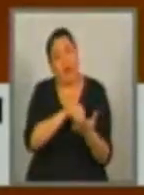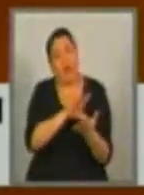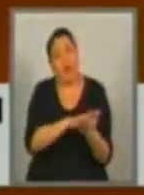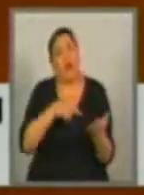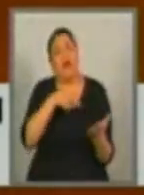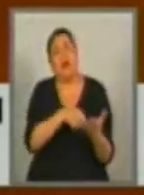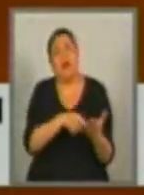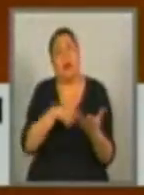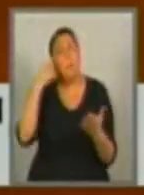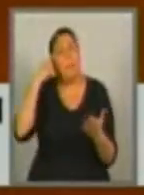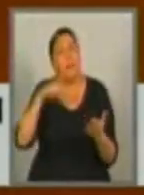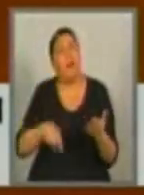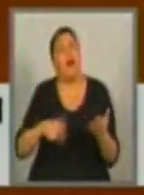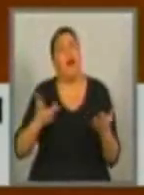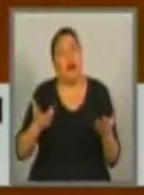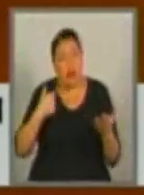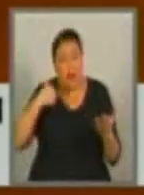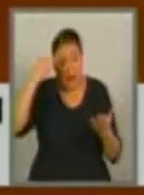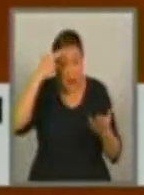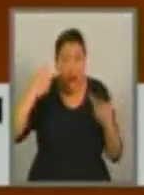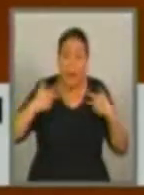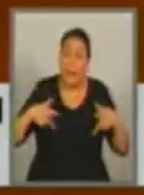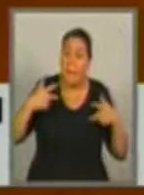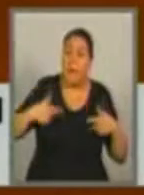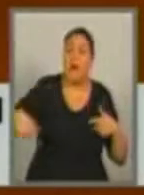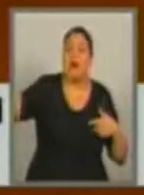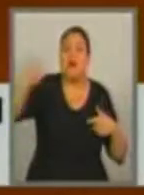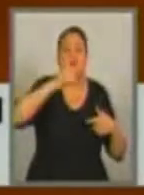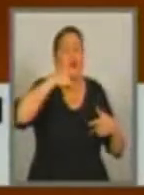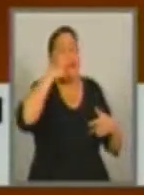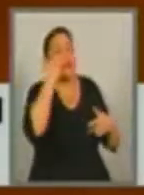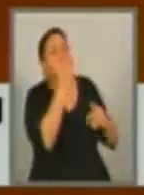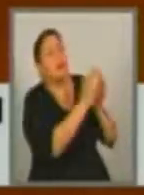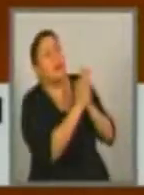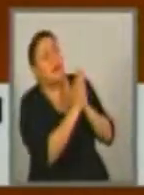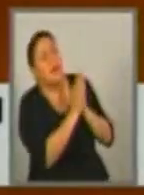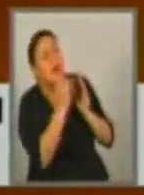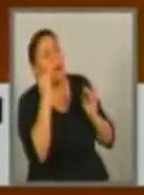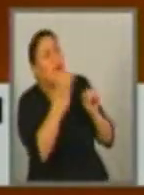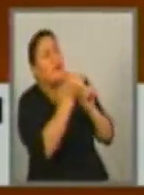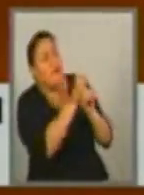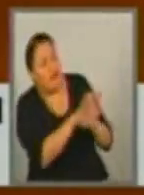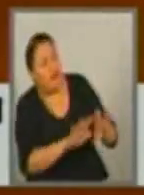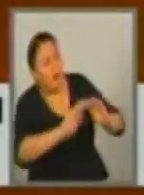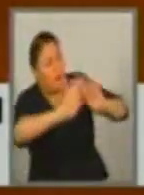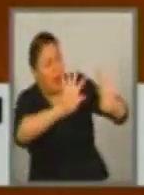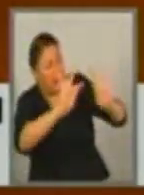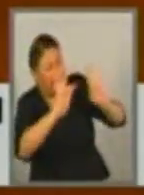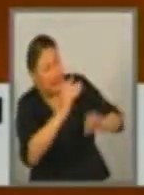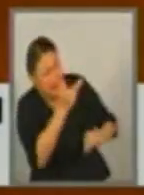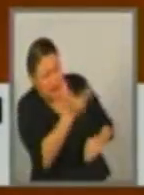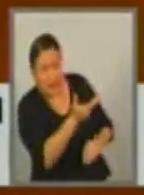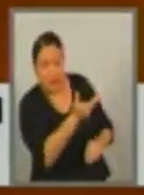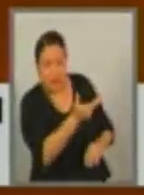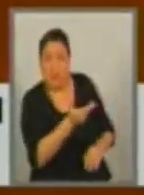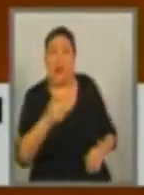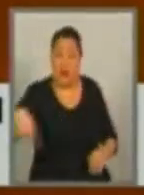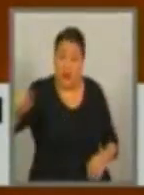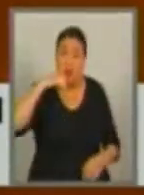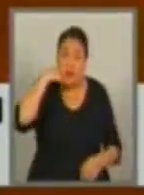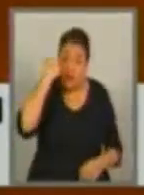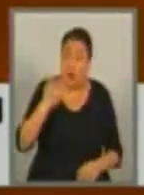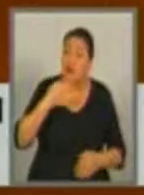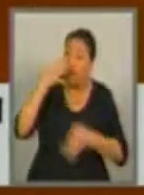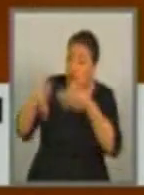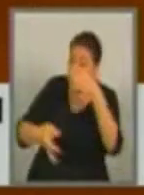responde cabalmente a la exigencia ciudadana de garantizar el acceso a una información completa, oportuna